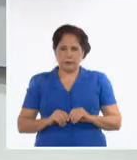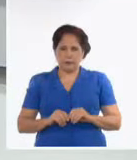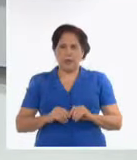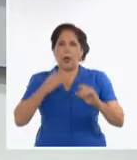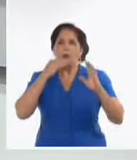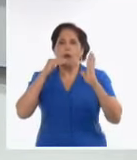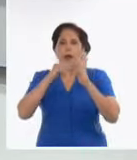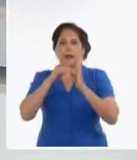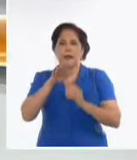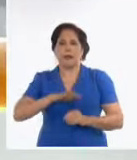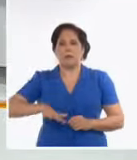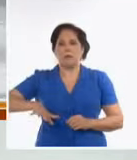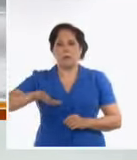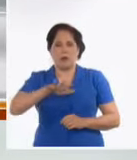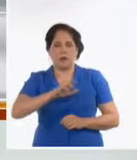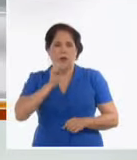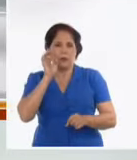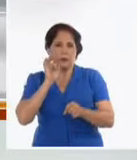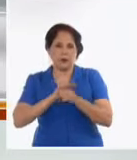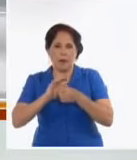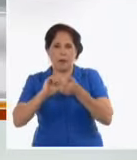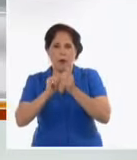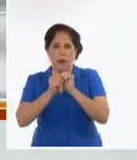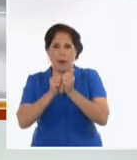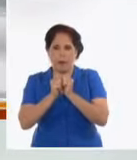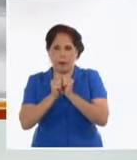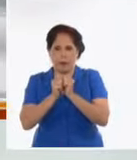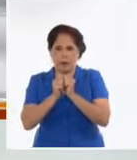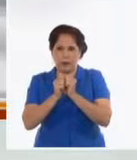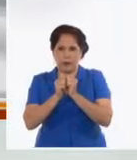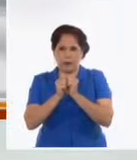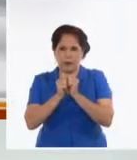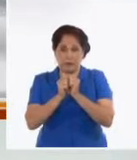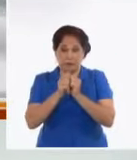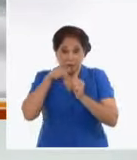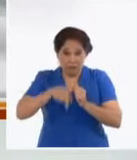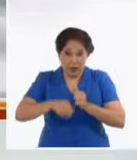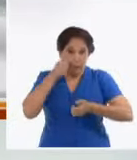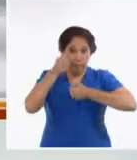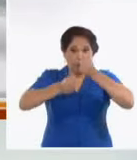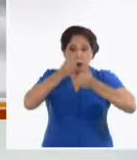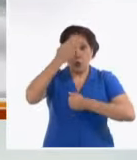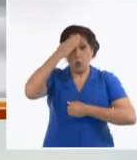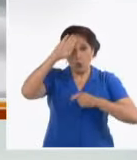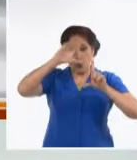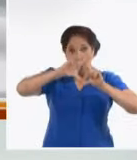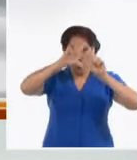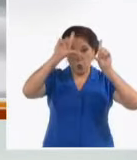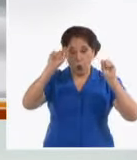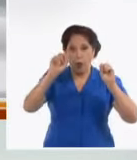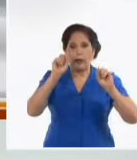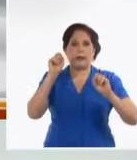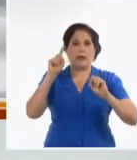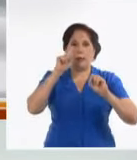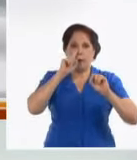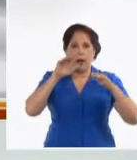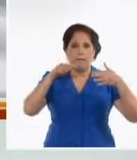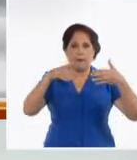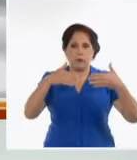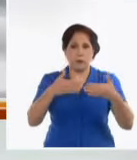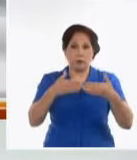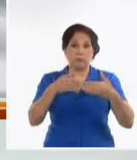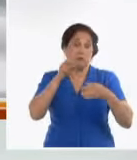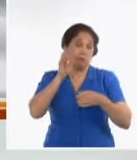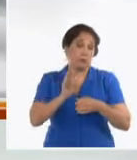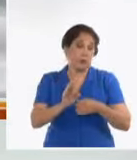Buenas tardes, comenzamos con los deportes al mediodía. Abrimos con boxeo. Cuba concluye hoy su participación en el torneo preolímpico de